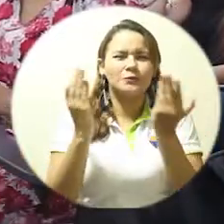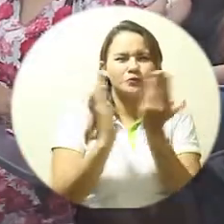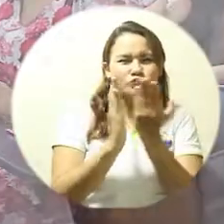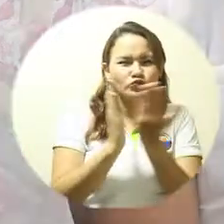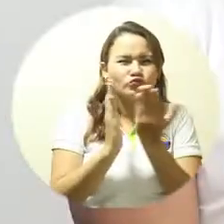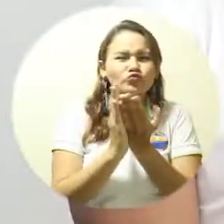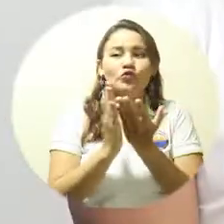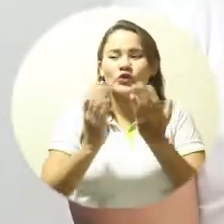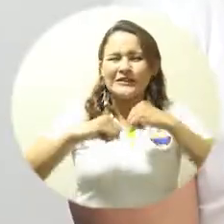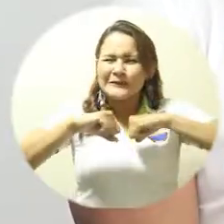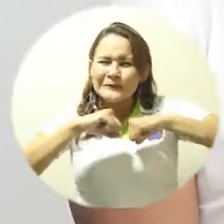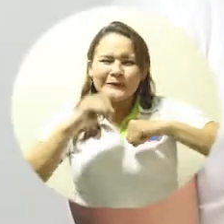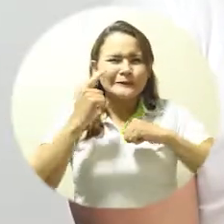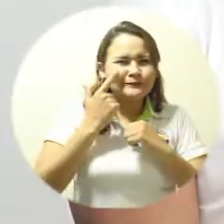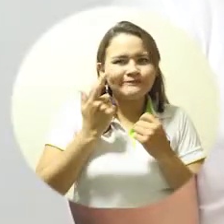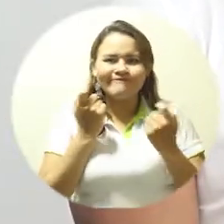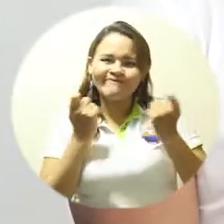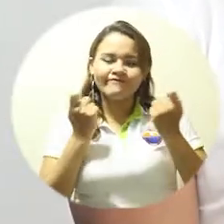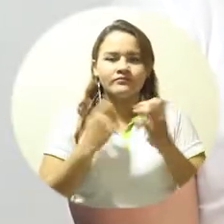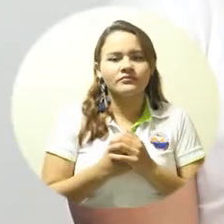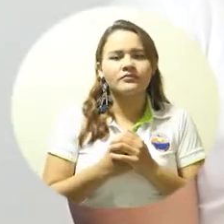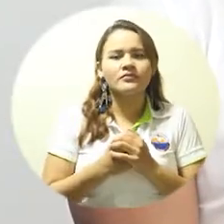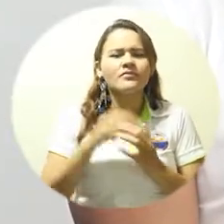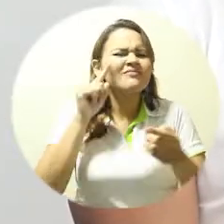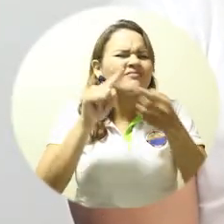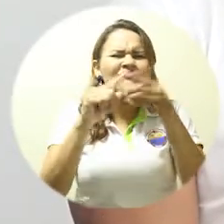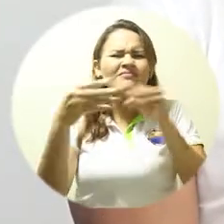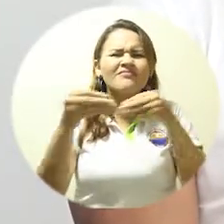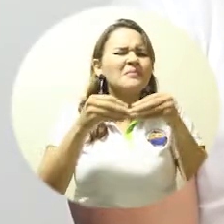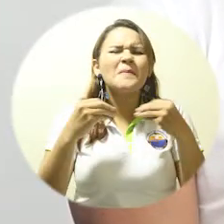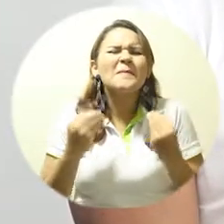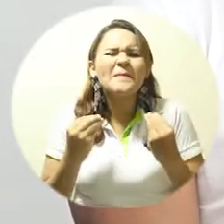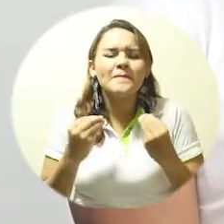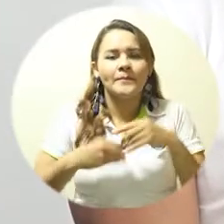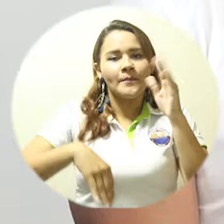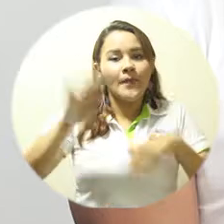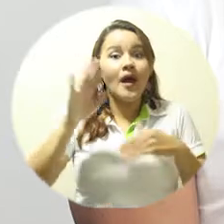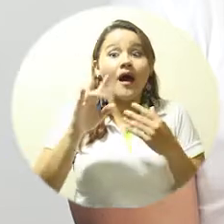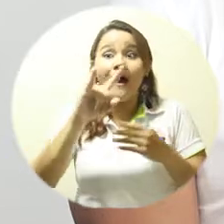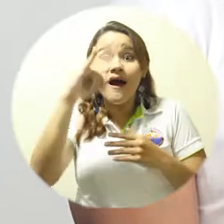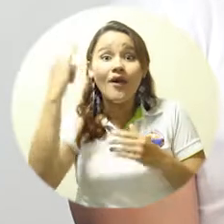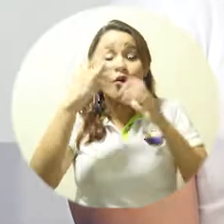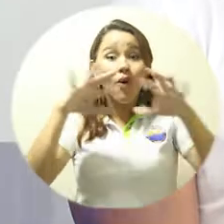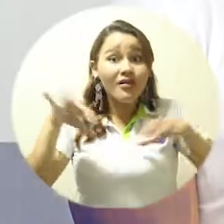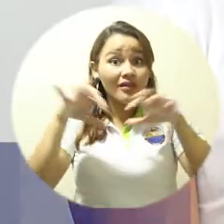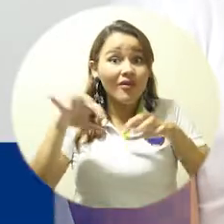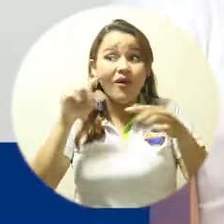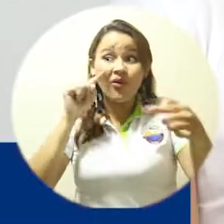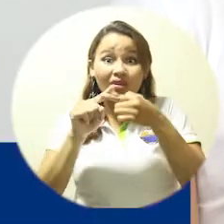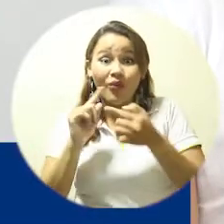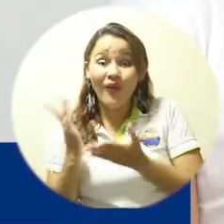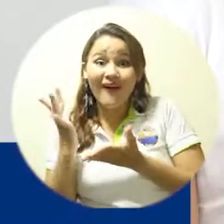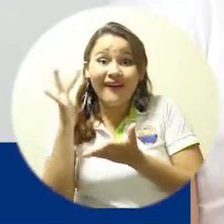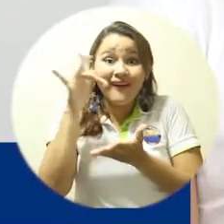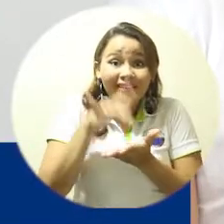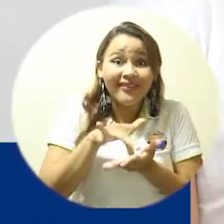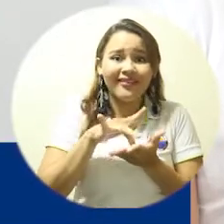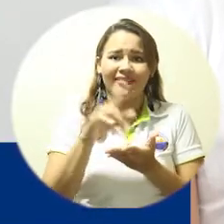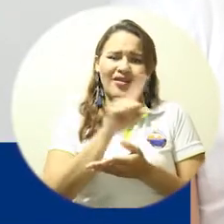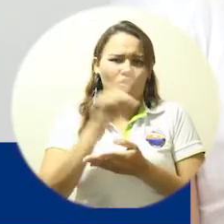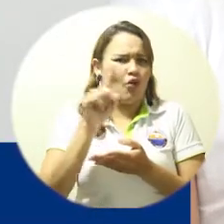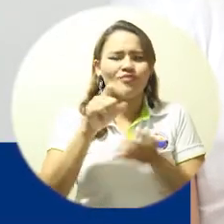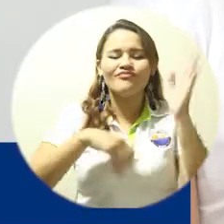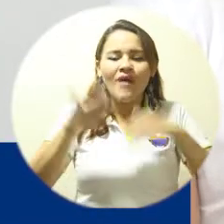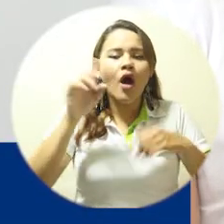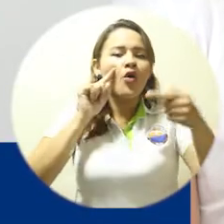y posgrado. Flexibilidad que permita que en la mayoría de los casos las actividades académicas se lleven a cabo